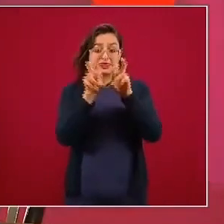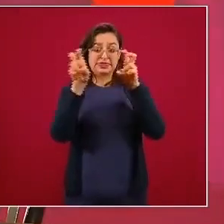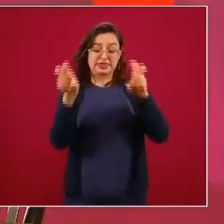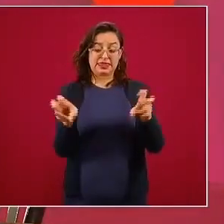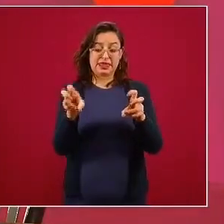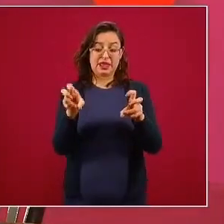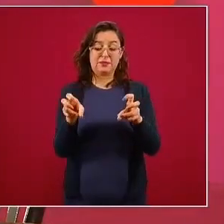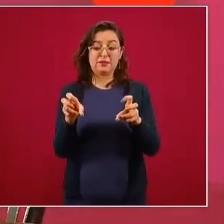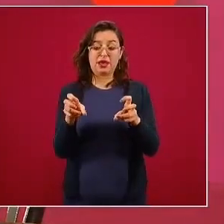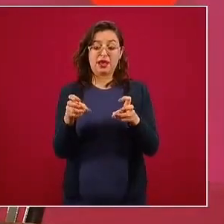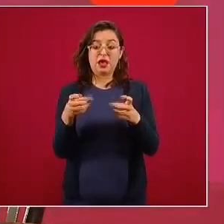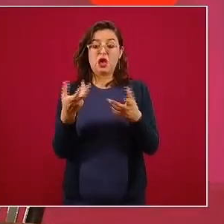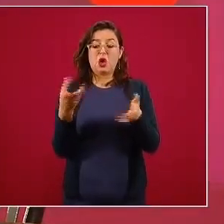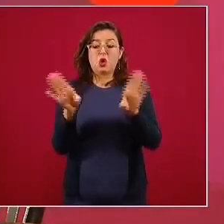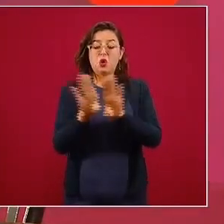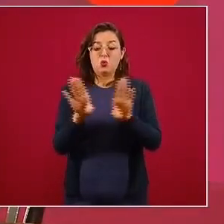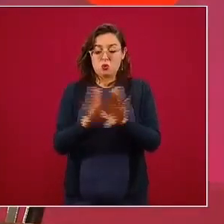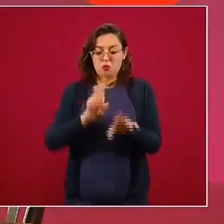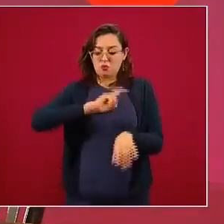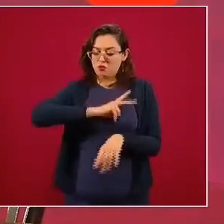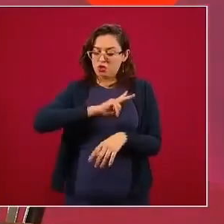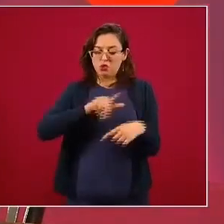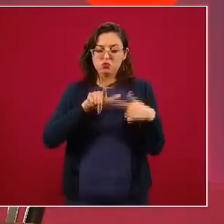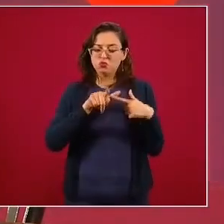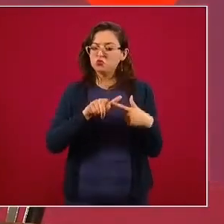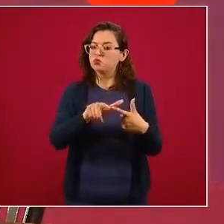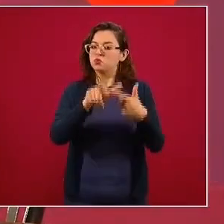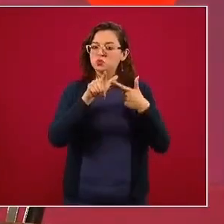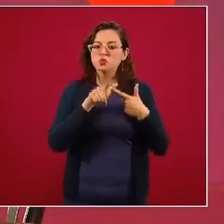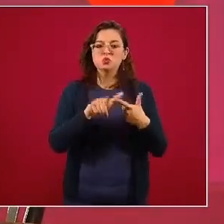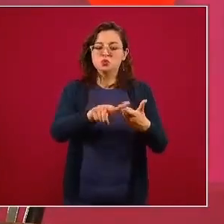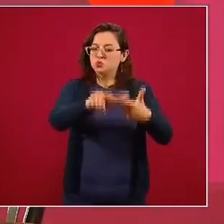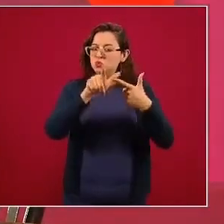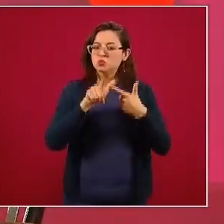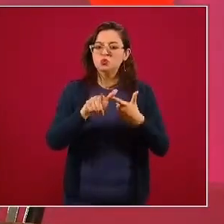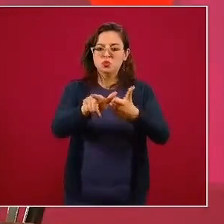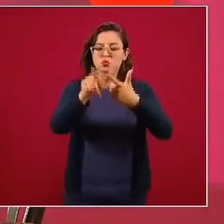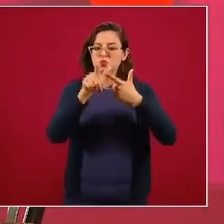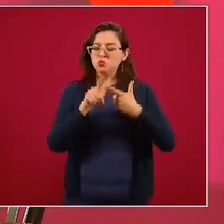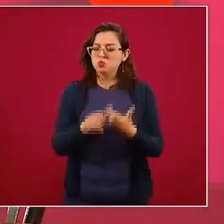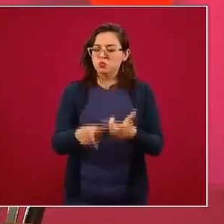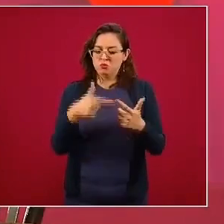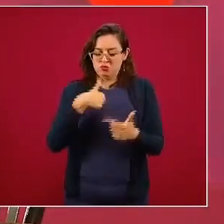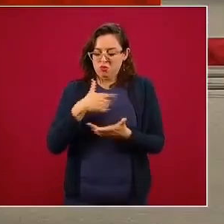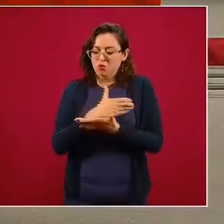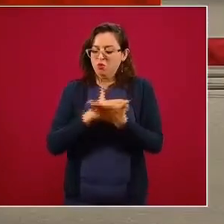la excreción prolongada de los virus, es decir, sigue ahí el virus.